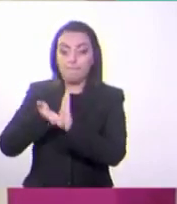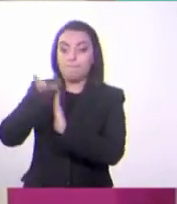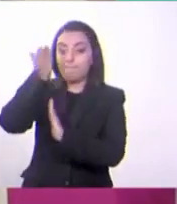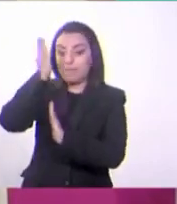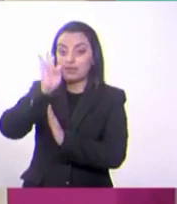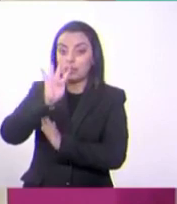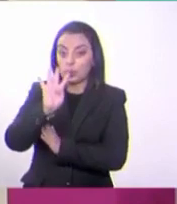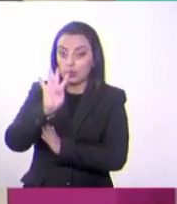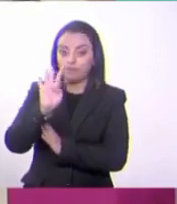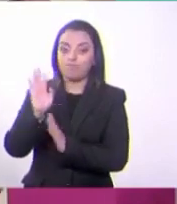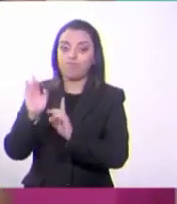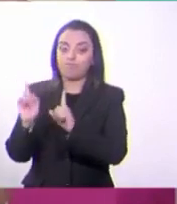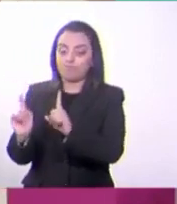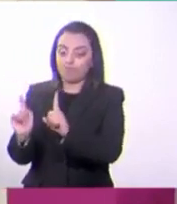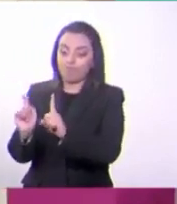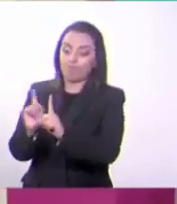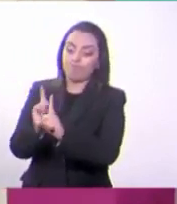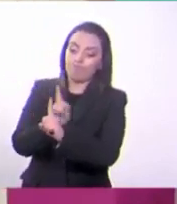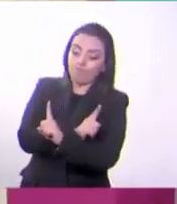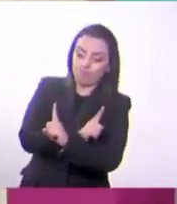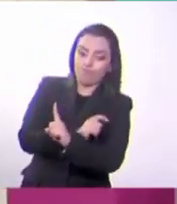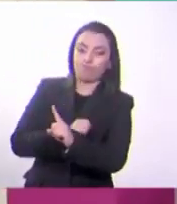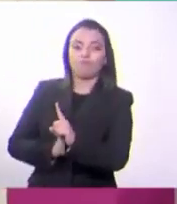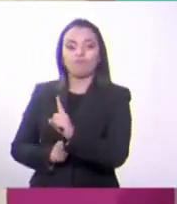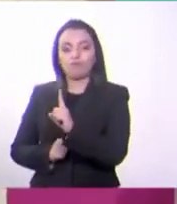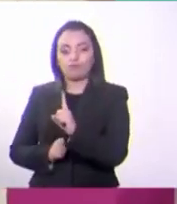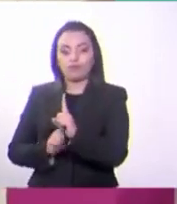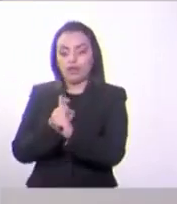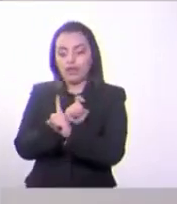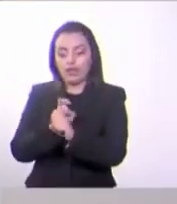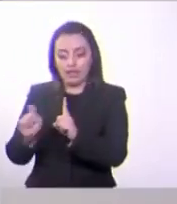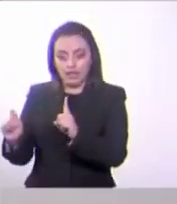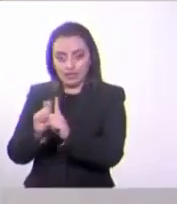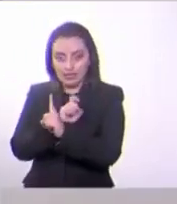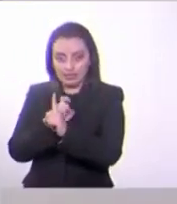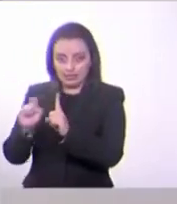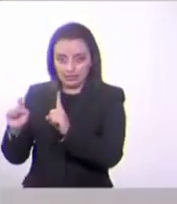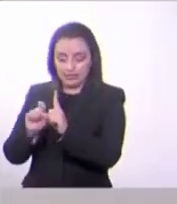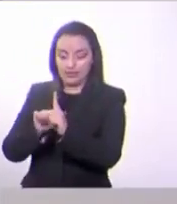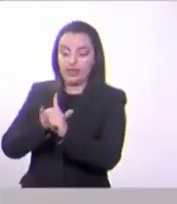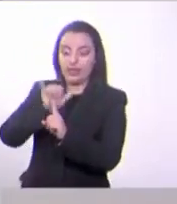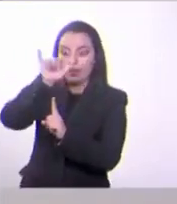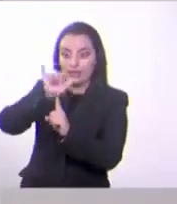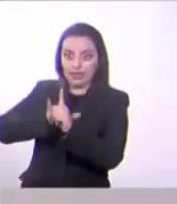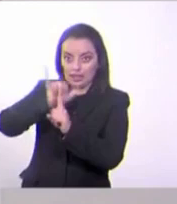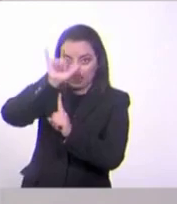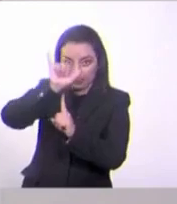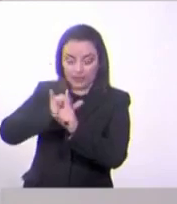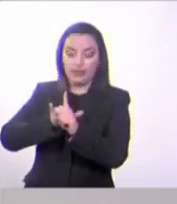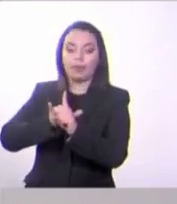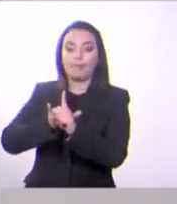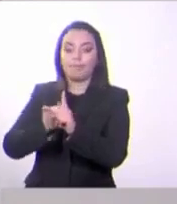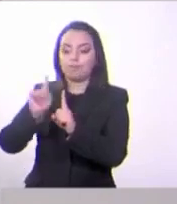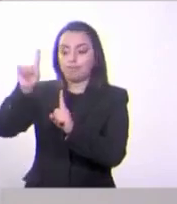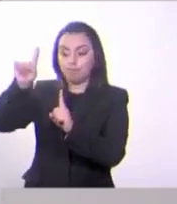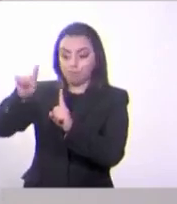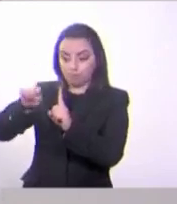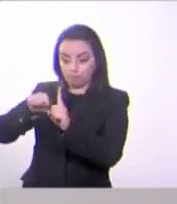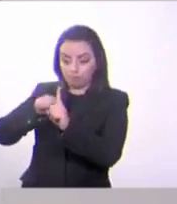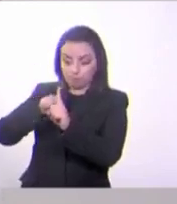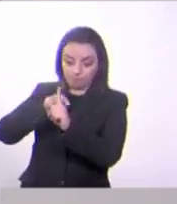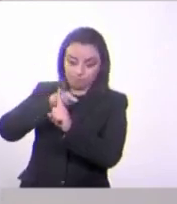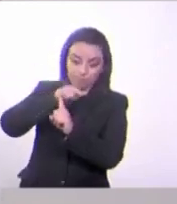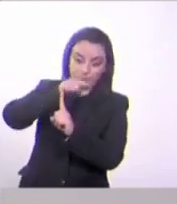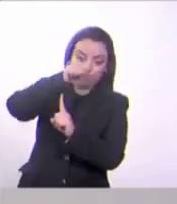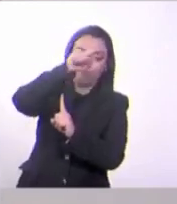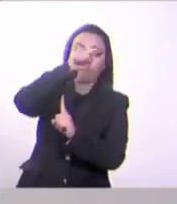4. Así es. Ahora me voy hacia la izquierda. Si se fijan, como estoy mostrando en este momento, voy a moverme hacia la izquierda, desde el 2 hacia